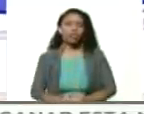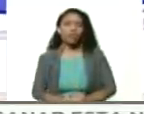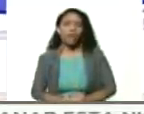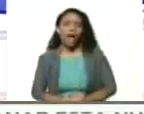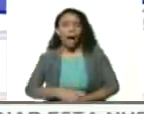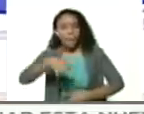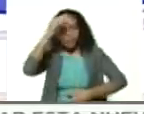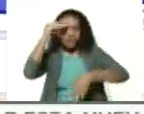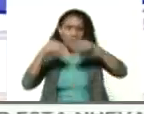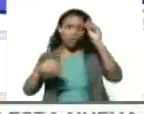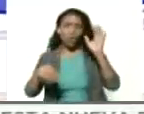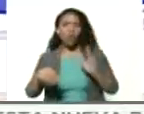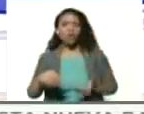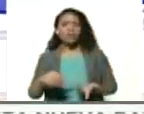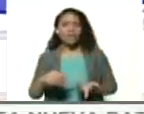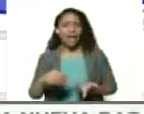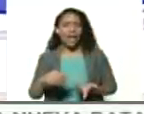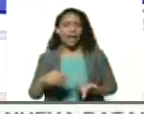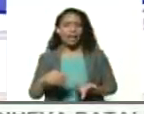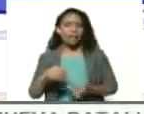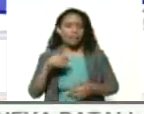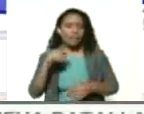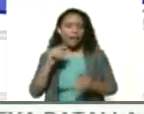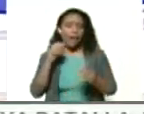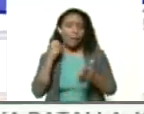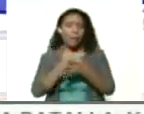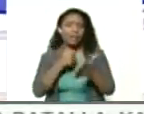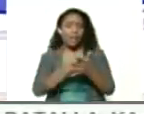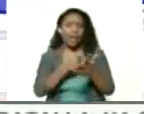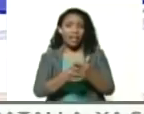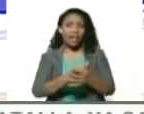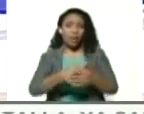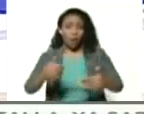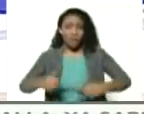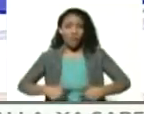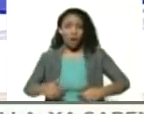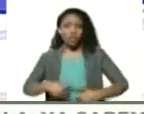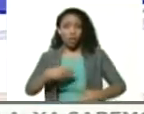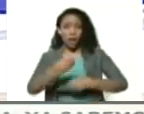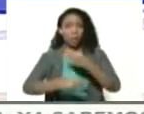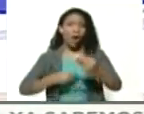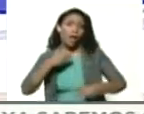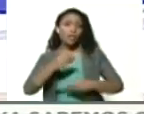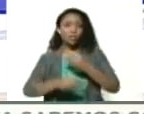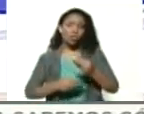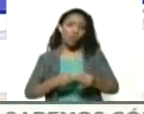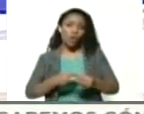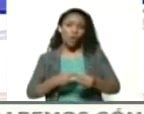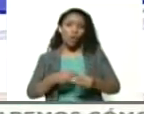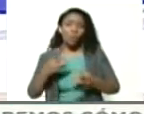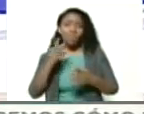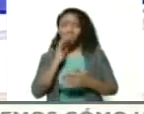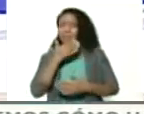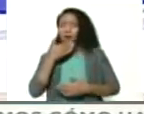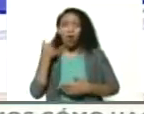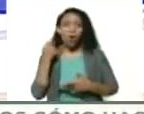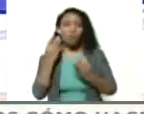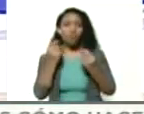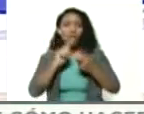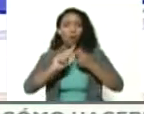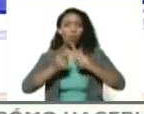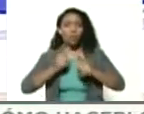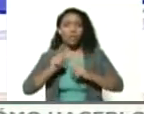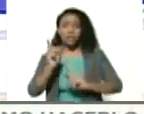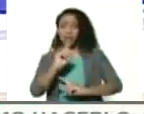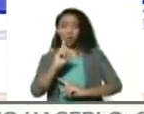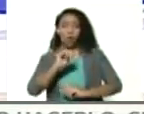las lecciones de toda la batalla que nos ha tocado dar, y hemos ido mejorando muchas cosas. Si no, no